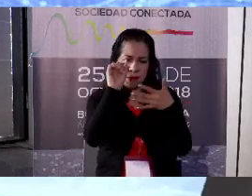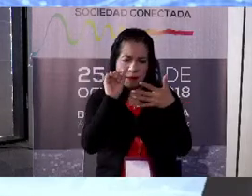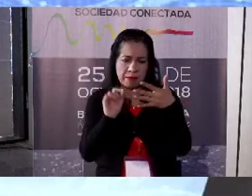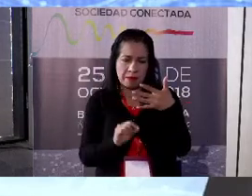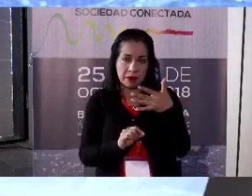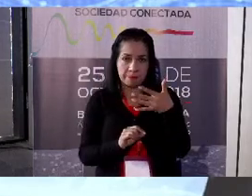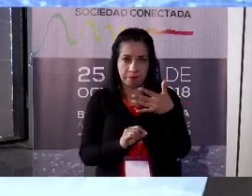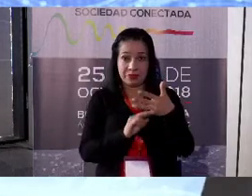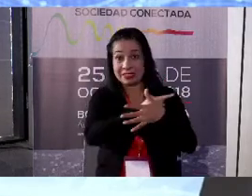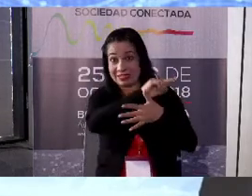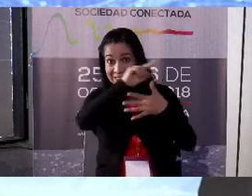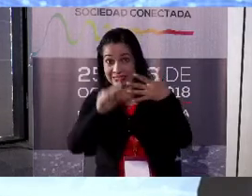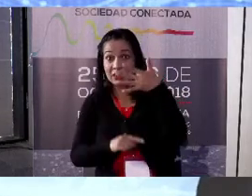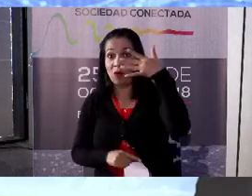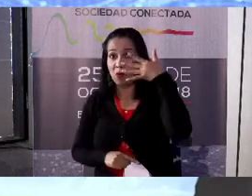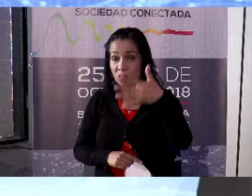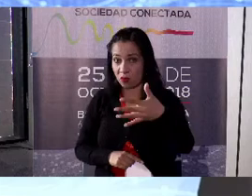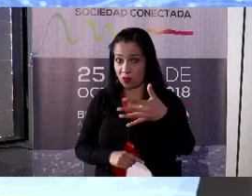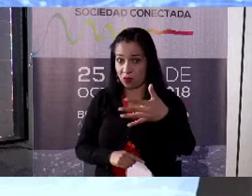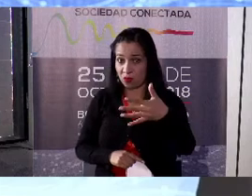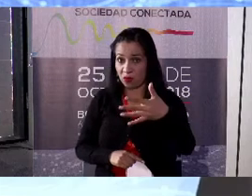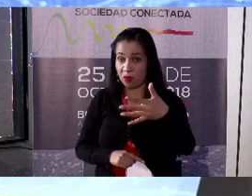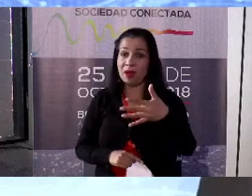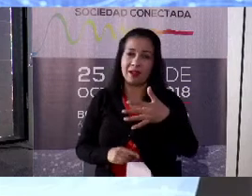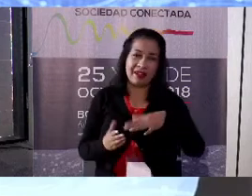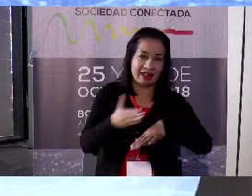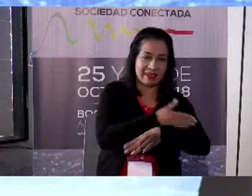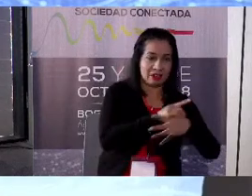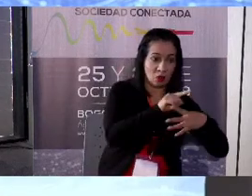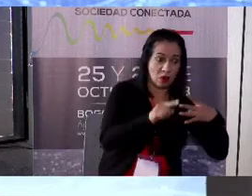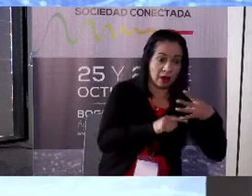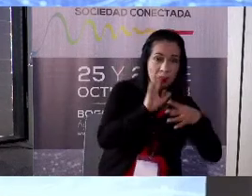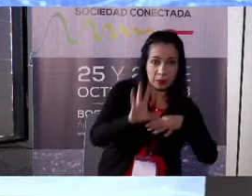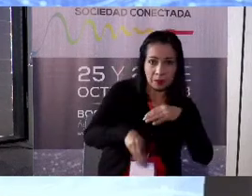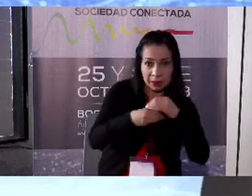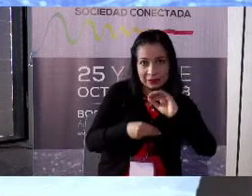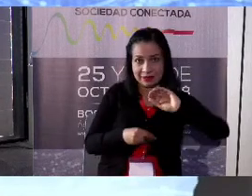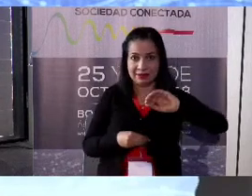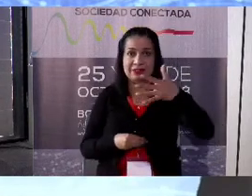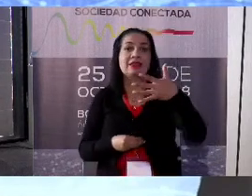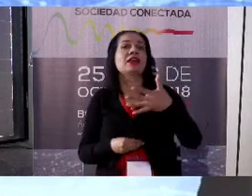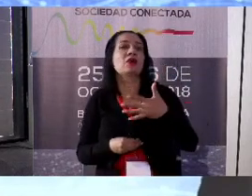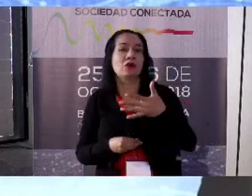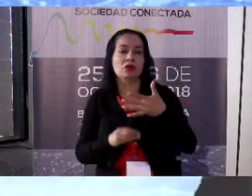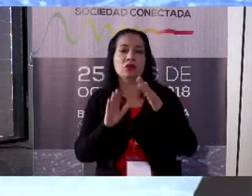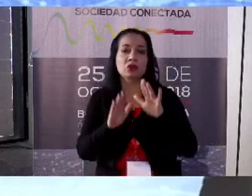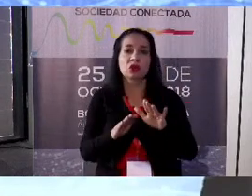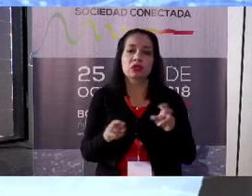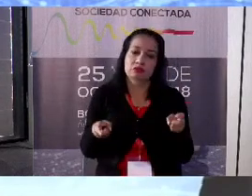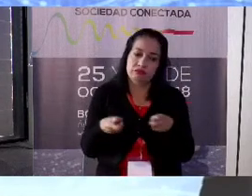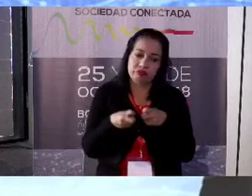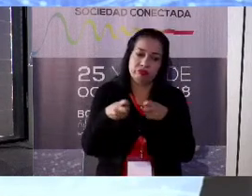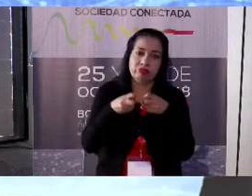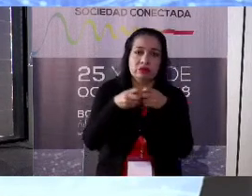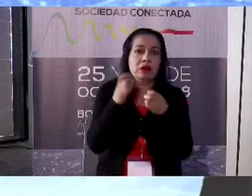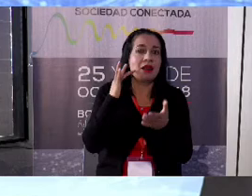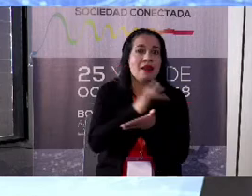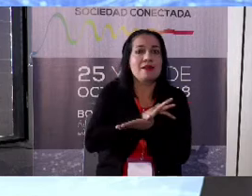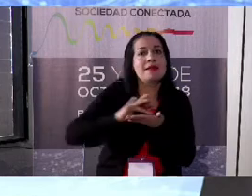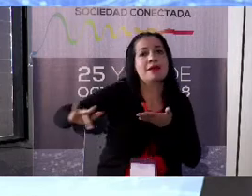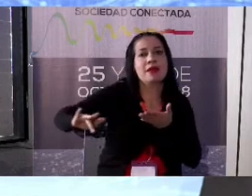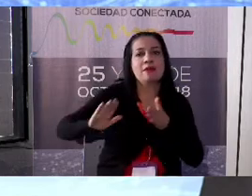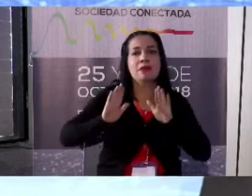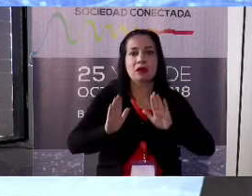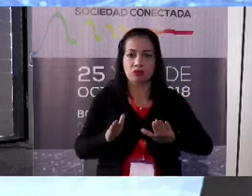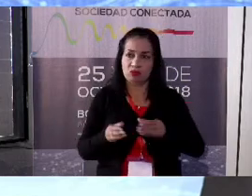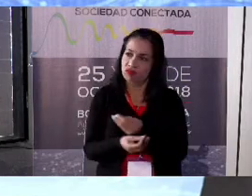cinco son cinco además de esos cuatro hay uno más tenemos lo que es la energía asequible y lipia que es el objetivo